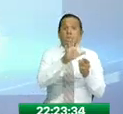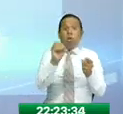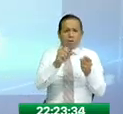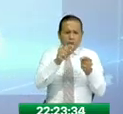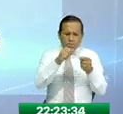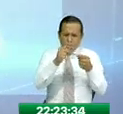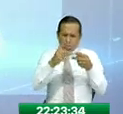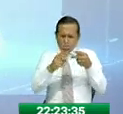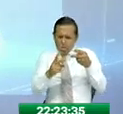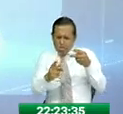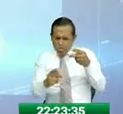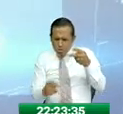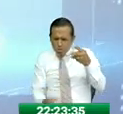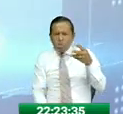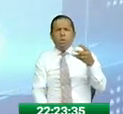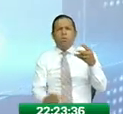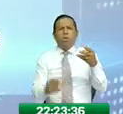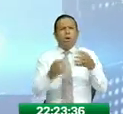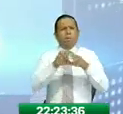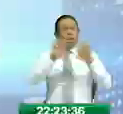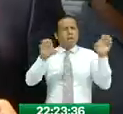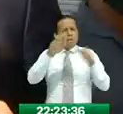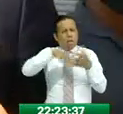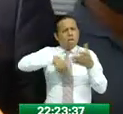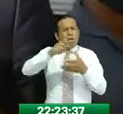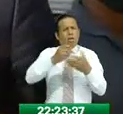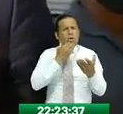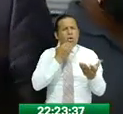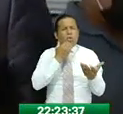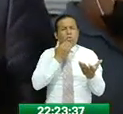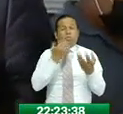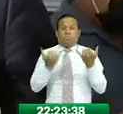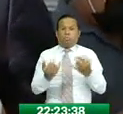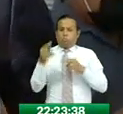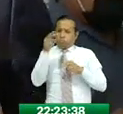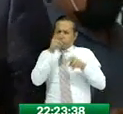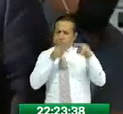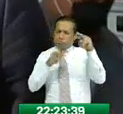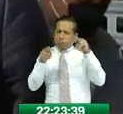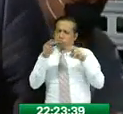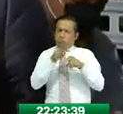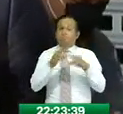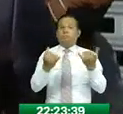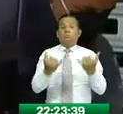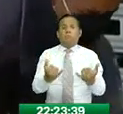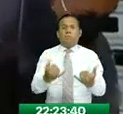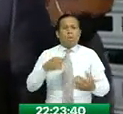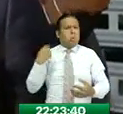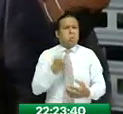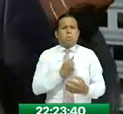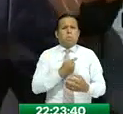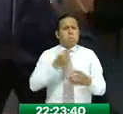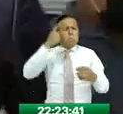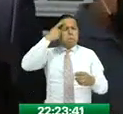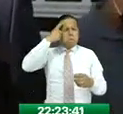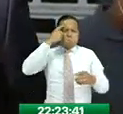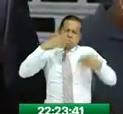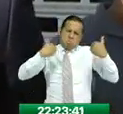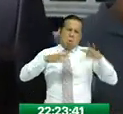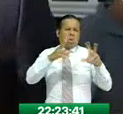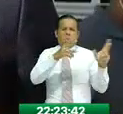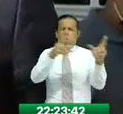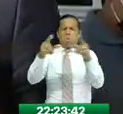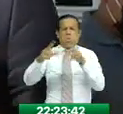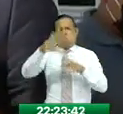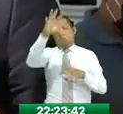los concursos. Estos están siendo analizados. Creo que se está haciendo una cacería de brujas, se mete a todos en el mismo saco y luego de que se los